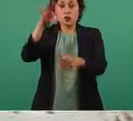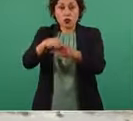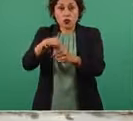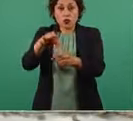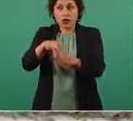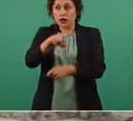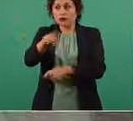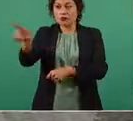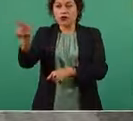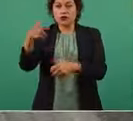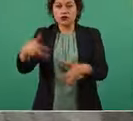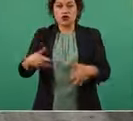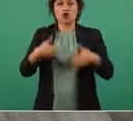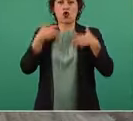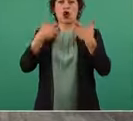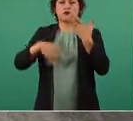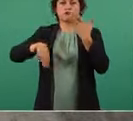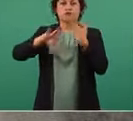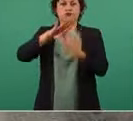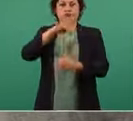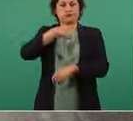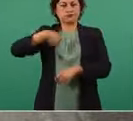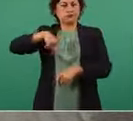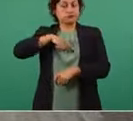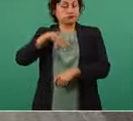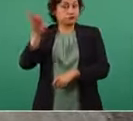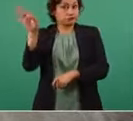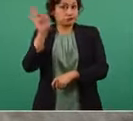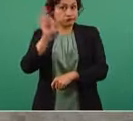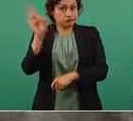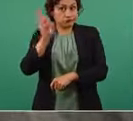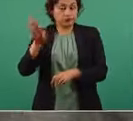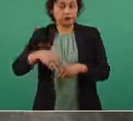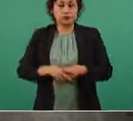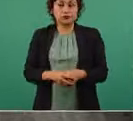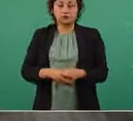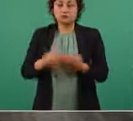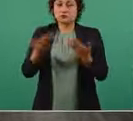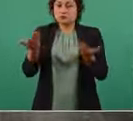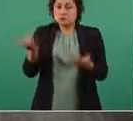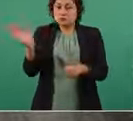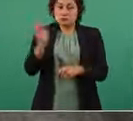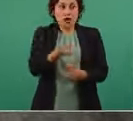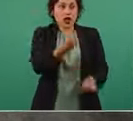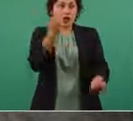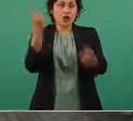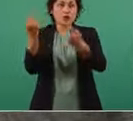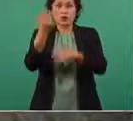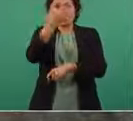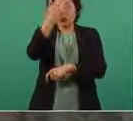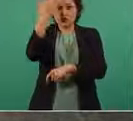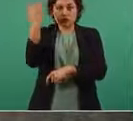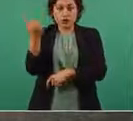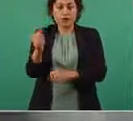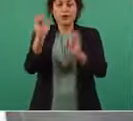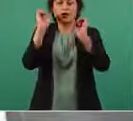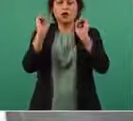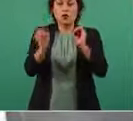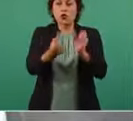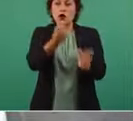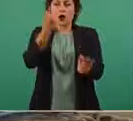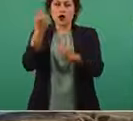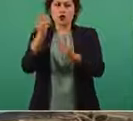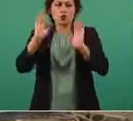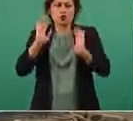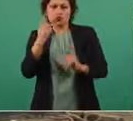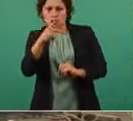los cruces de paso. Y con respecto al acueducto, existe un avance de tubería instalada de 140 metros en el predio de la refinería. Hasta la